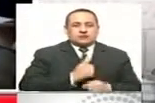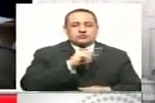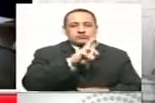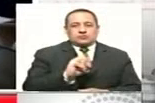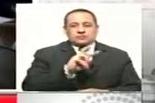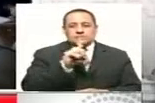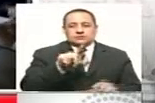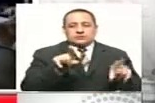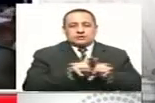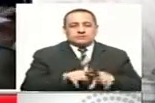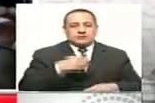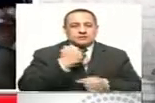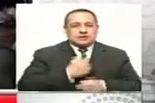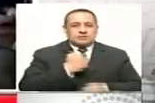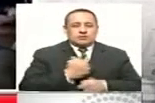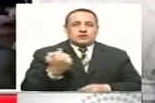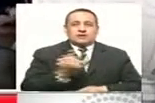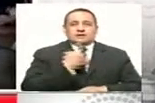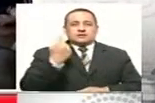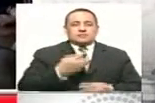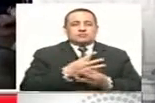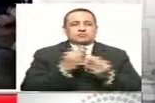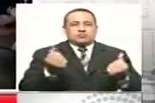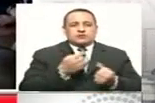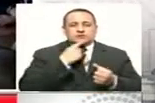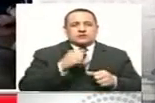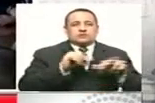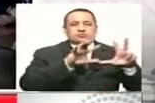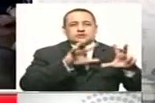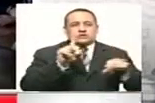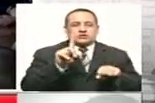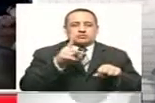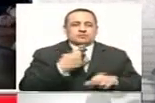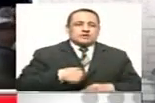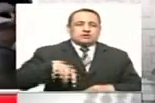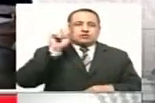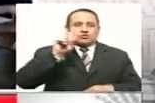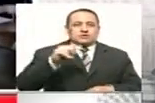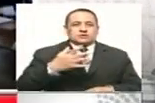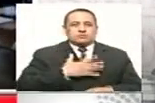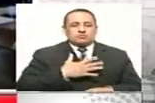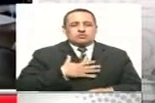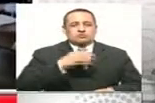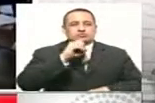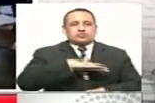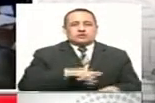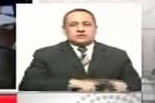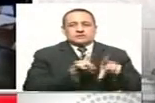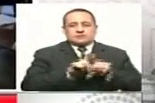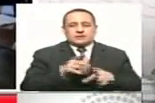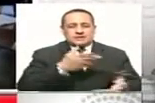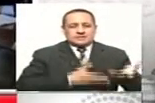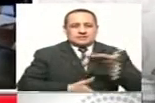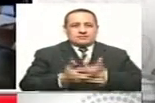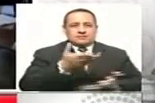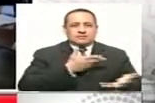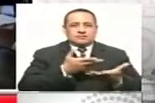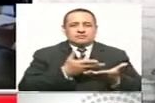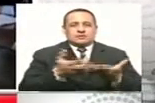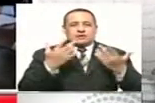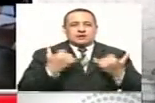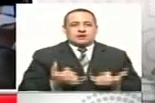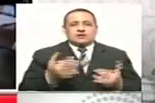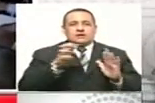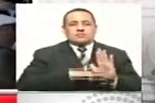la asignación de fondos en erradicación es de 81 millones de soles. Han sido transferidos ya